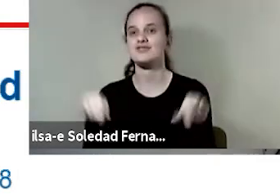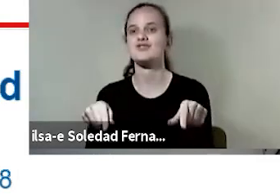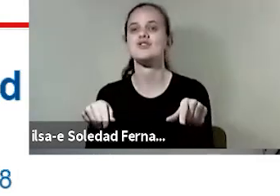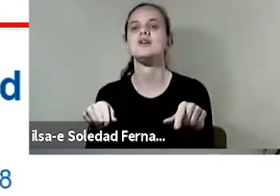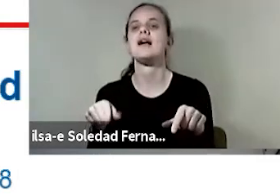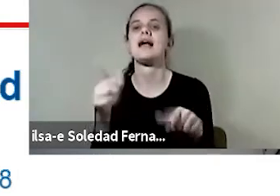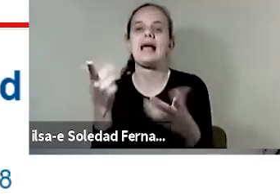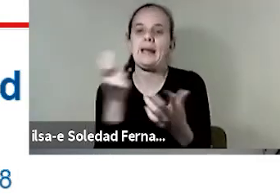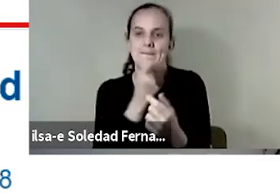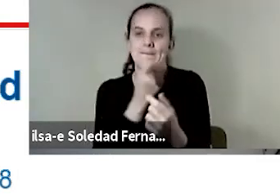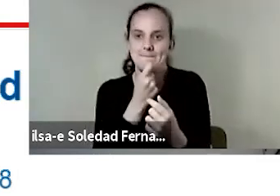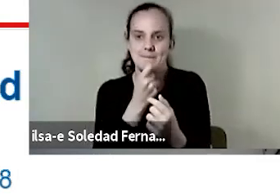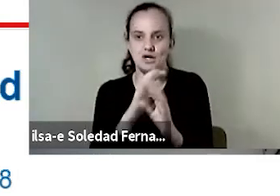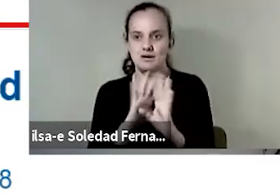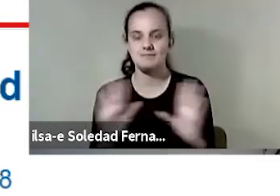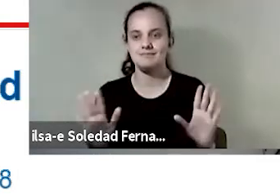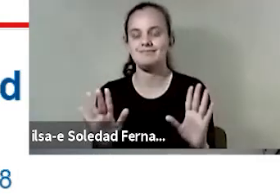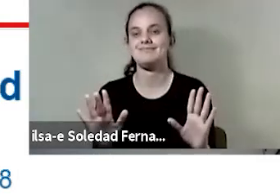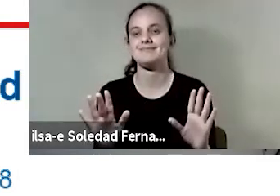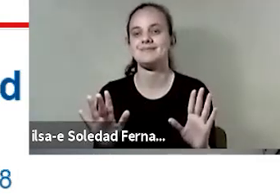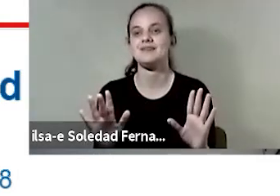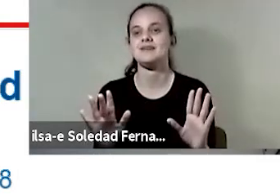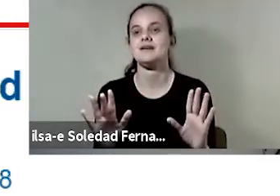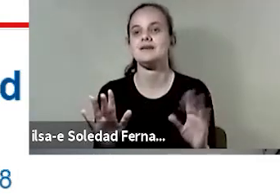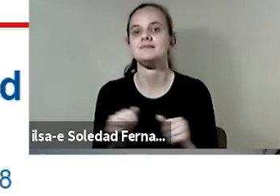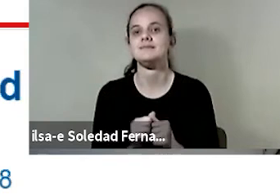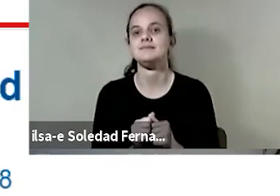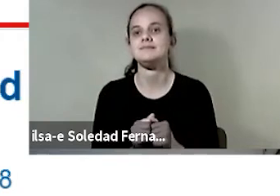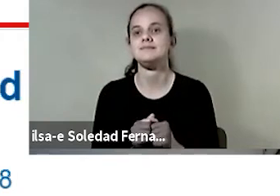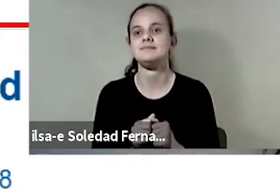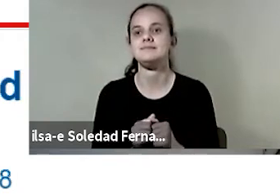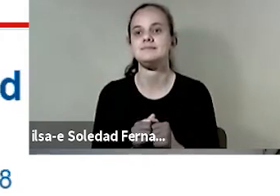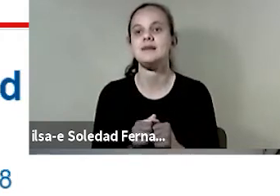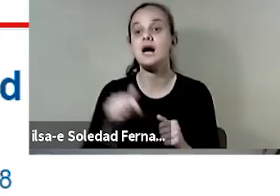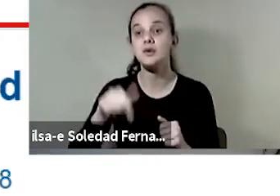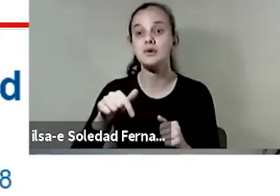este índice. Del lado derecho, lo que pueden ver es simplemente un ejemplo